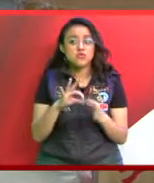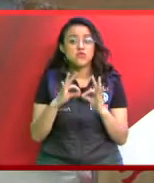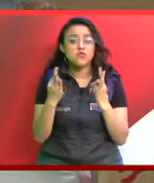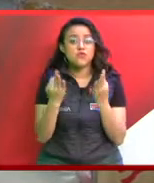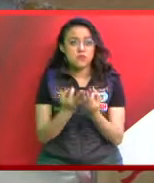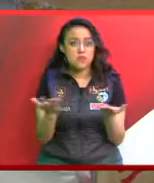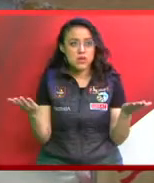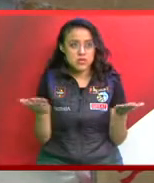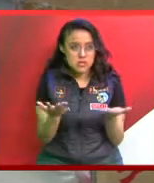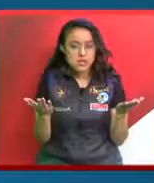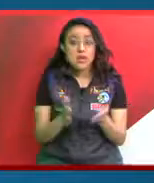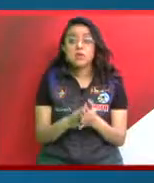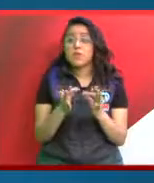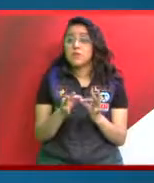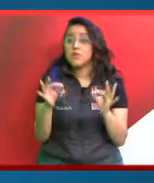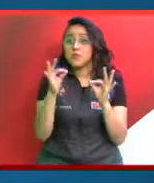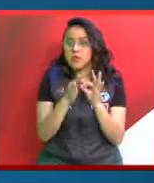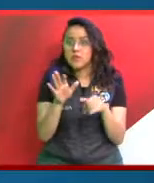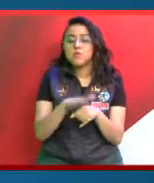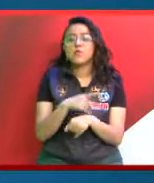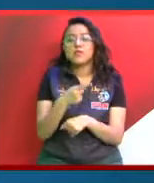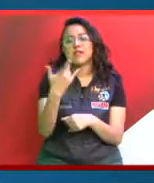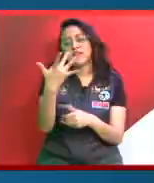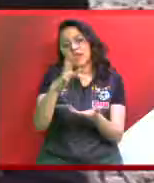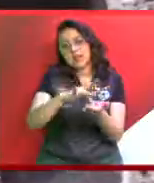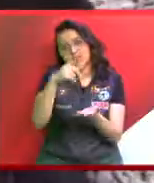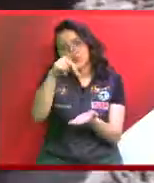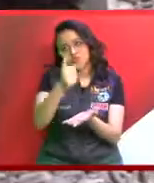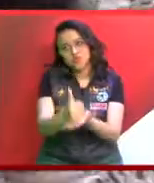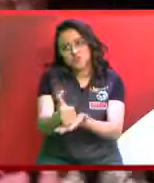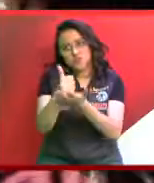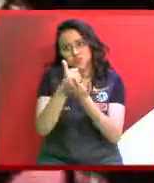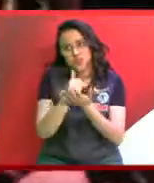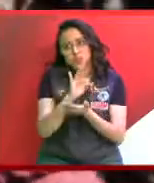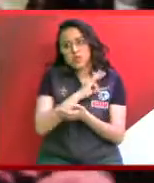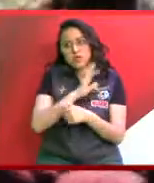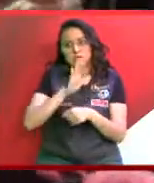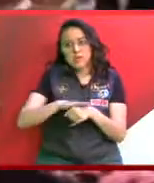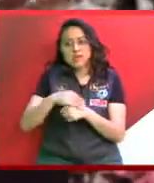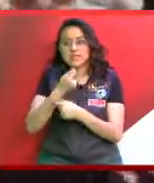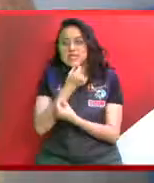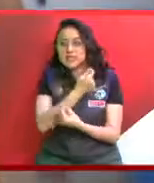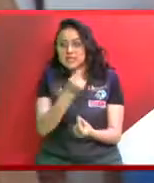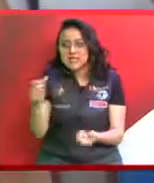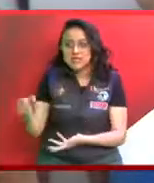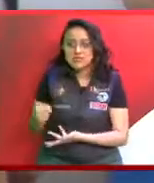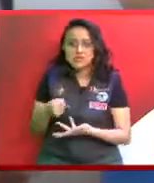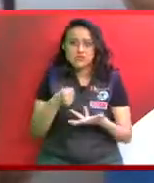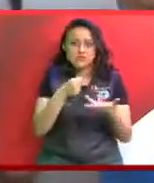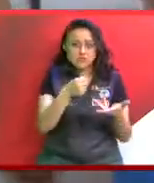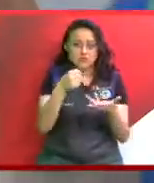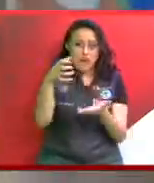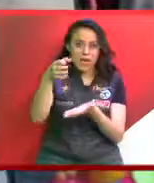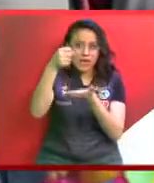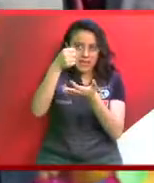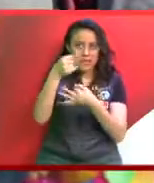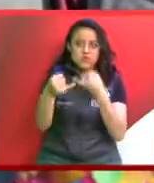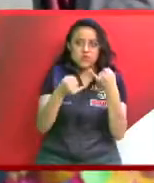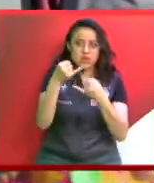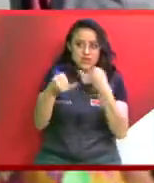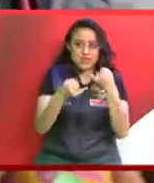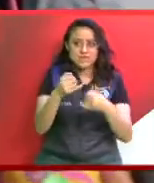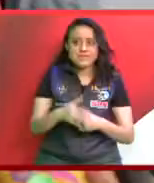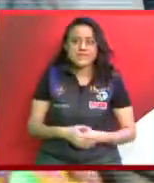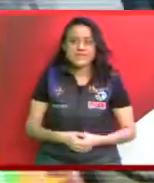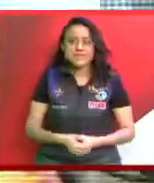donaciones son invaluables pues gracias a su aportación pudimos entregar a millones de niños los paquetes juguetón